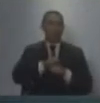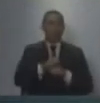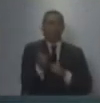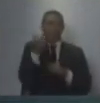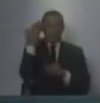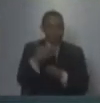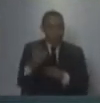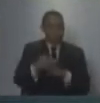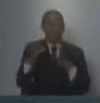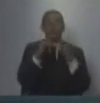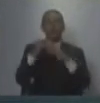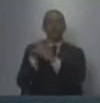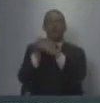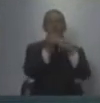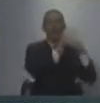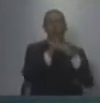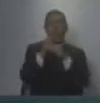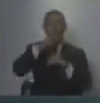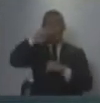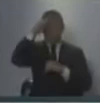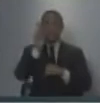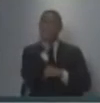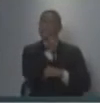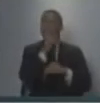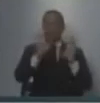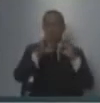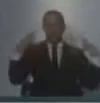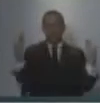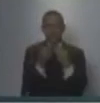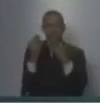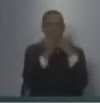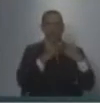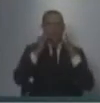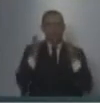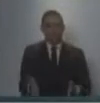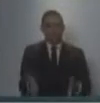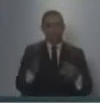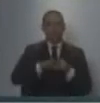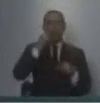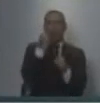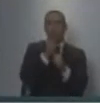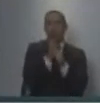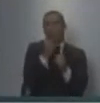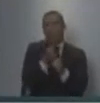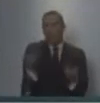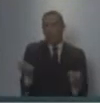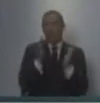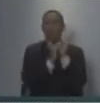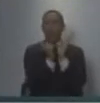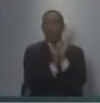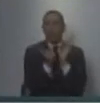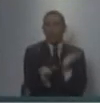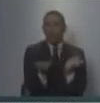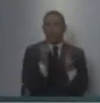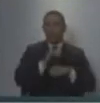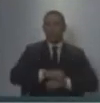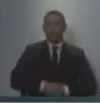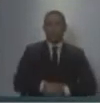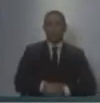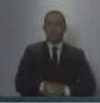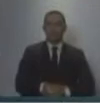atentar contra un padre de familia, contra un estudiante, contra un obrero y muchas veces contra un inocente